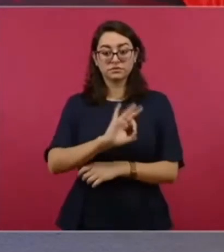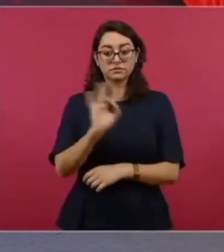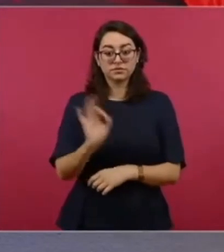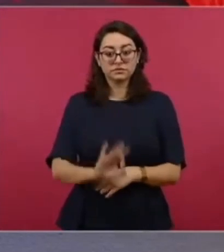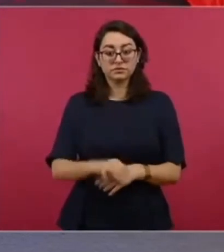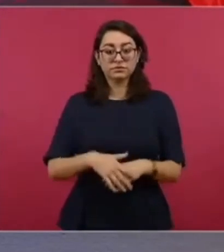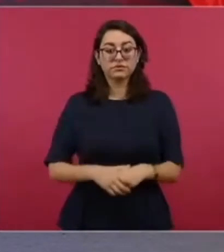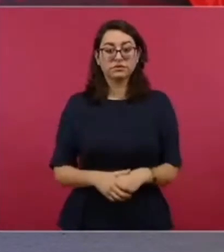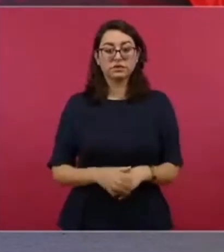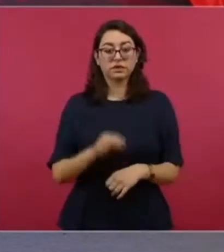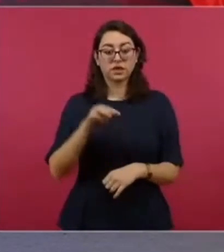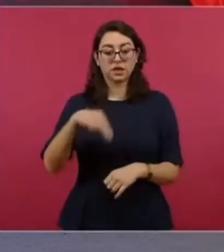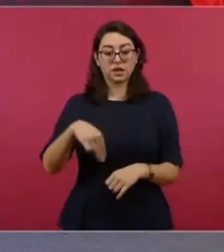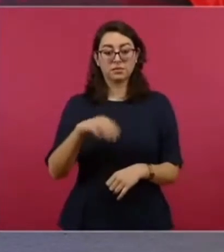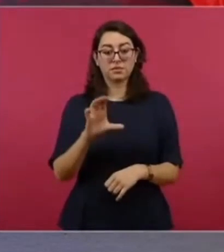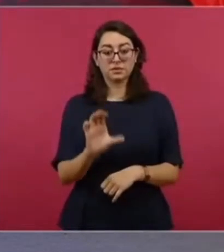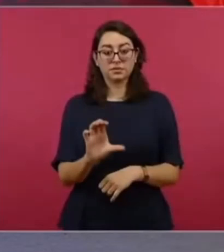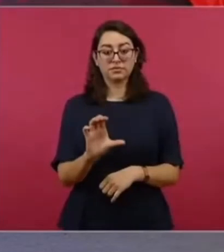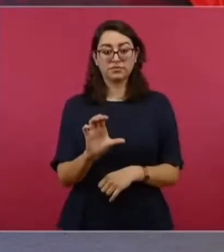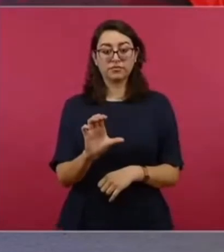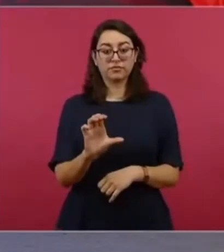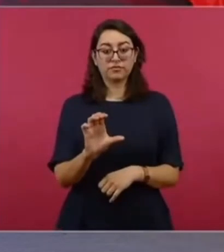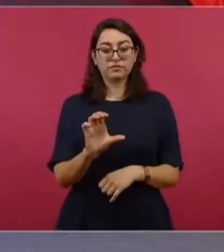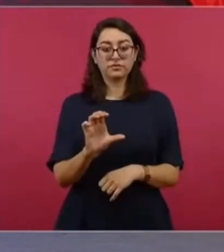Movimiento Ciudadano,